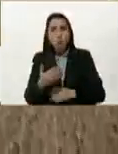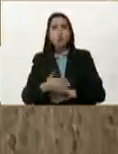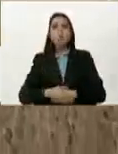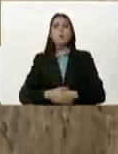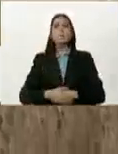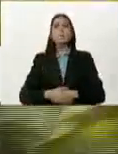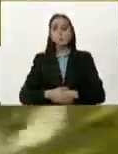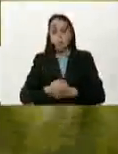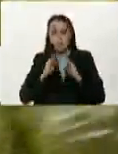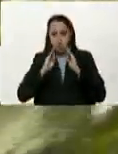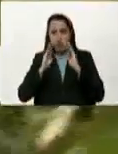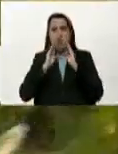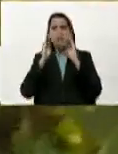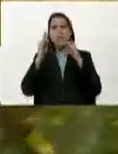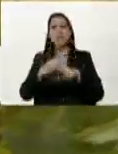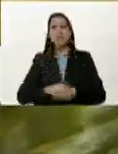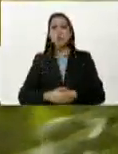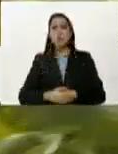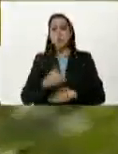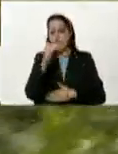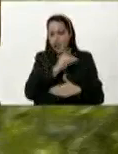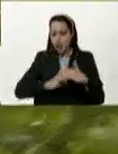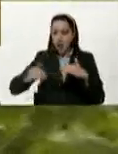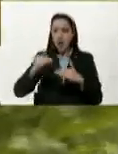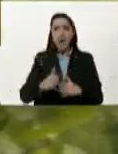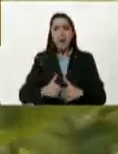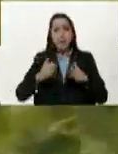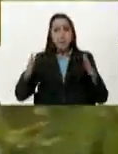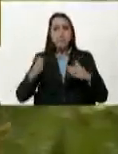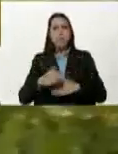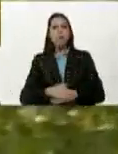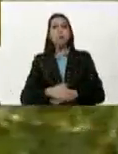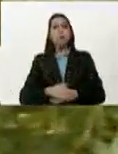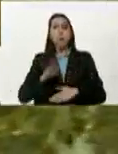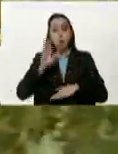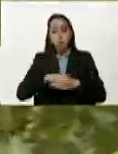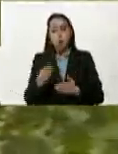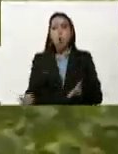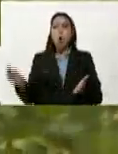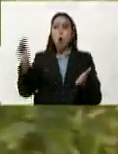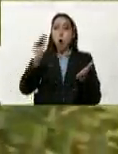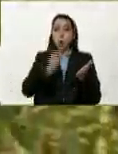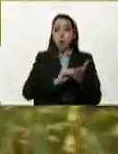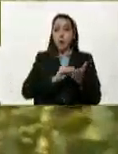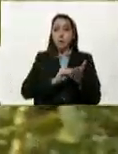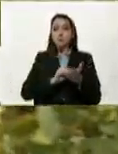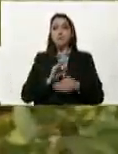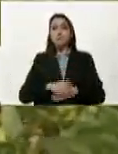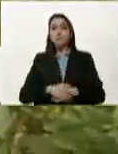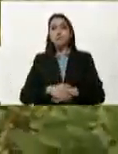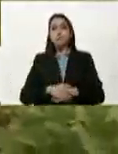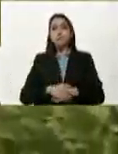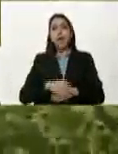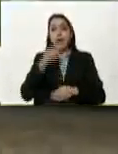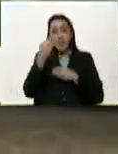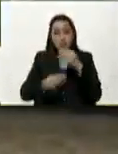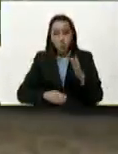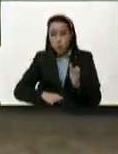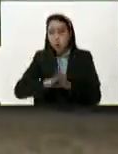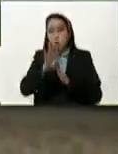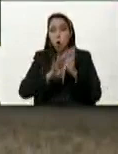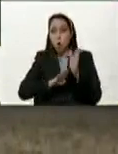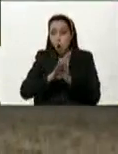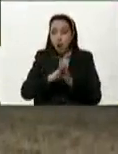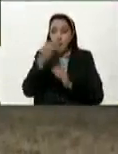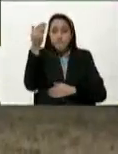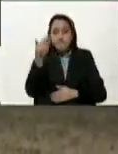favorable y de gran impacto porque estamos retomando nuevamente los caminos de la producción de